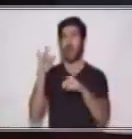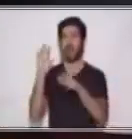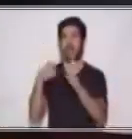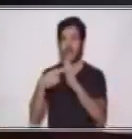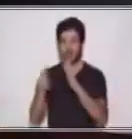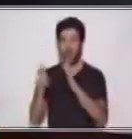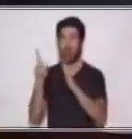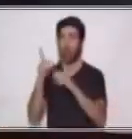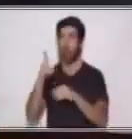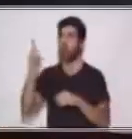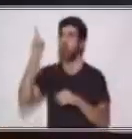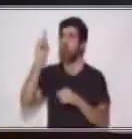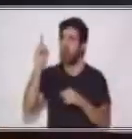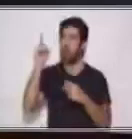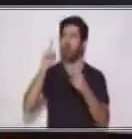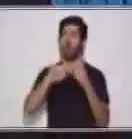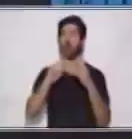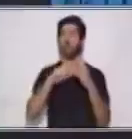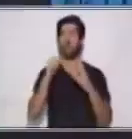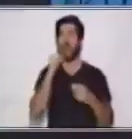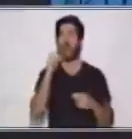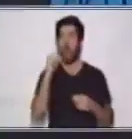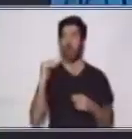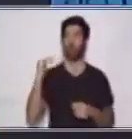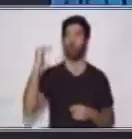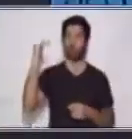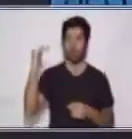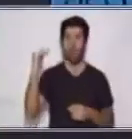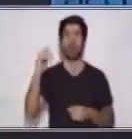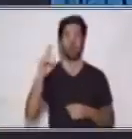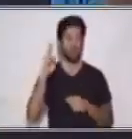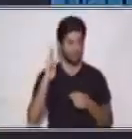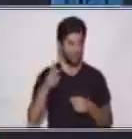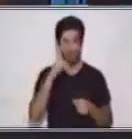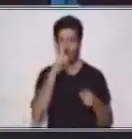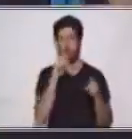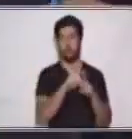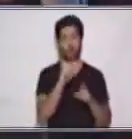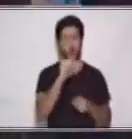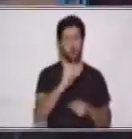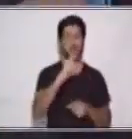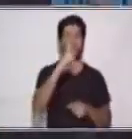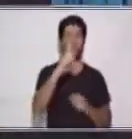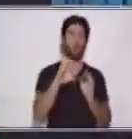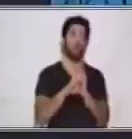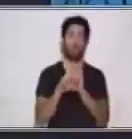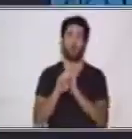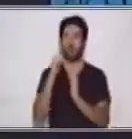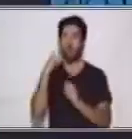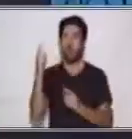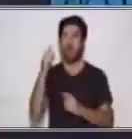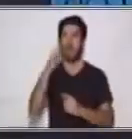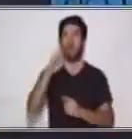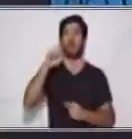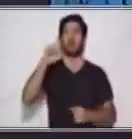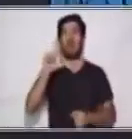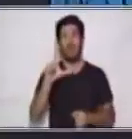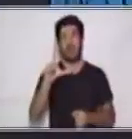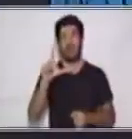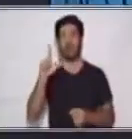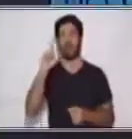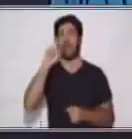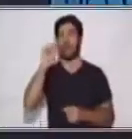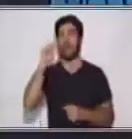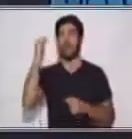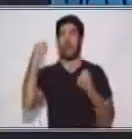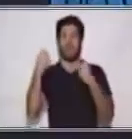conocemos, cargos importantes o autoridades deben de llevar mayúscula. Por ejemplo, el creador, monseñor, Quique, gerente de